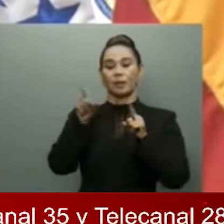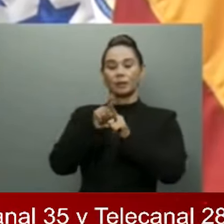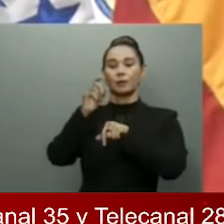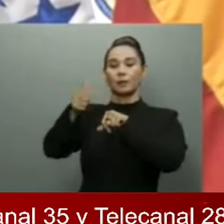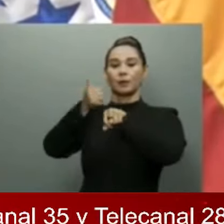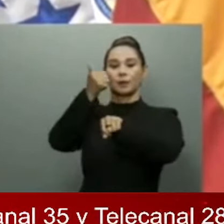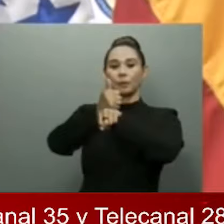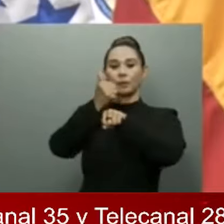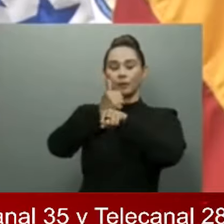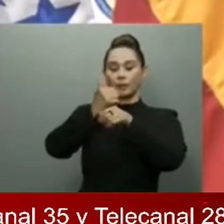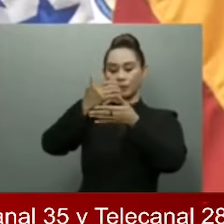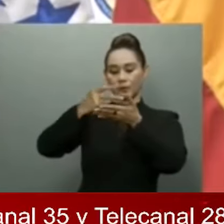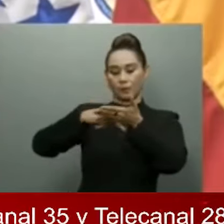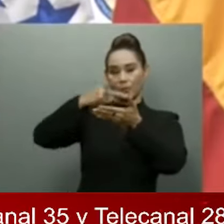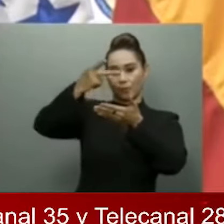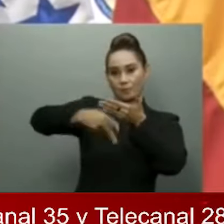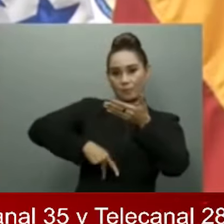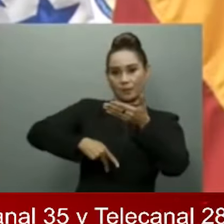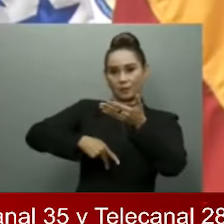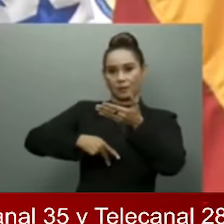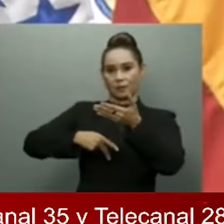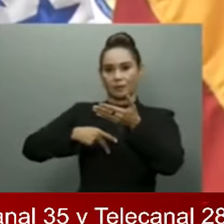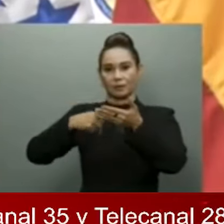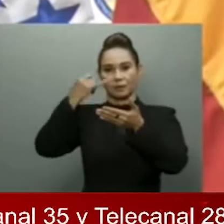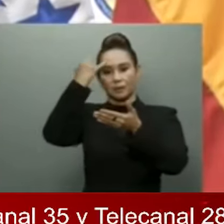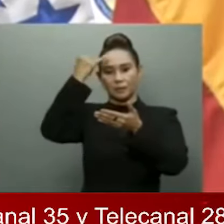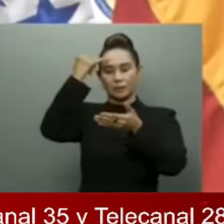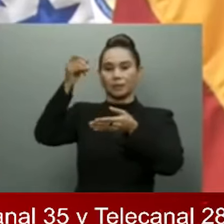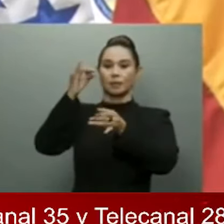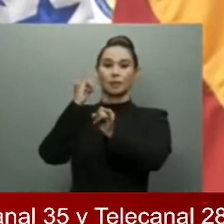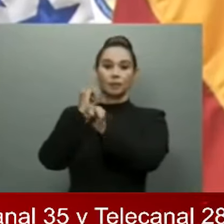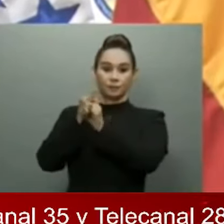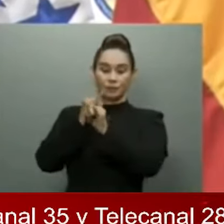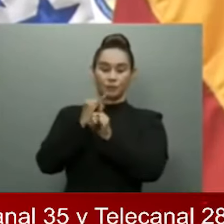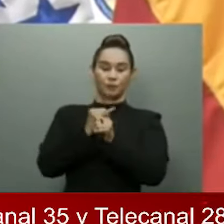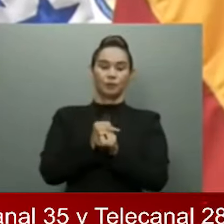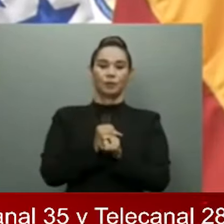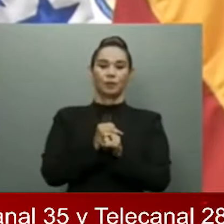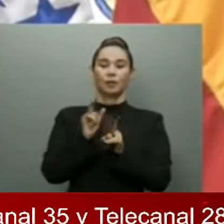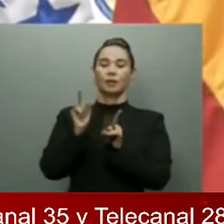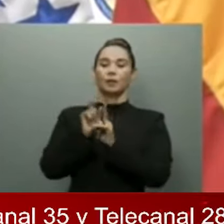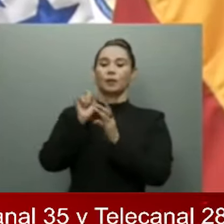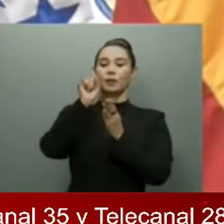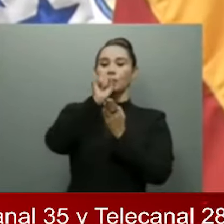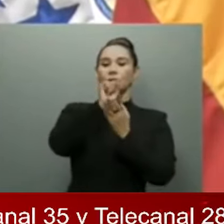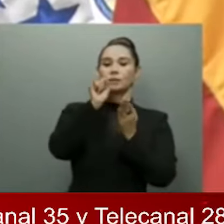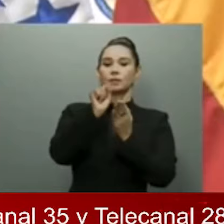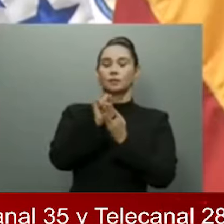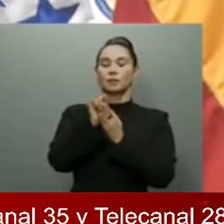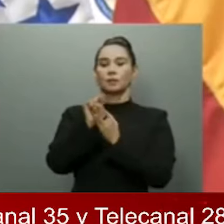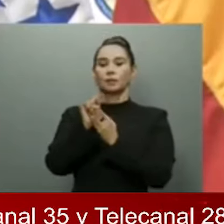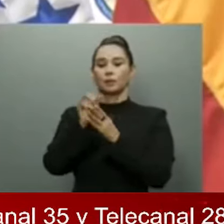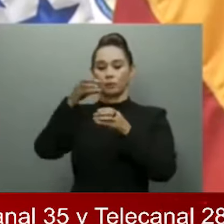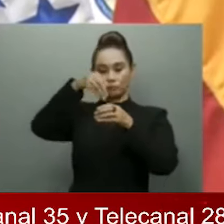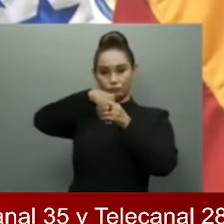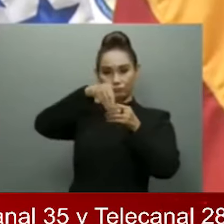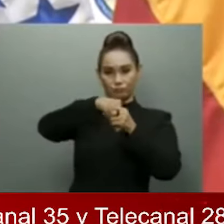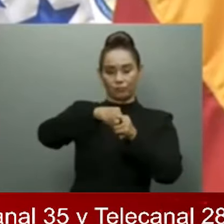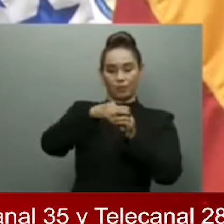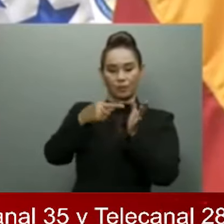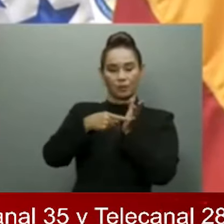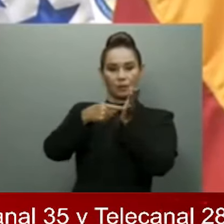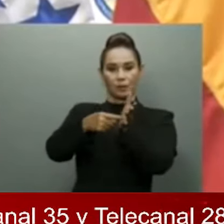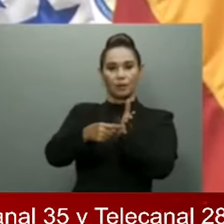implementar el plan estratégico institucional, el sistema de gestión integral y efectuar una